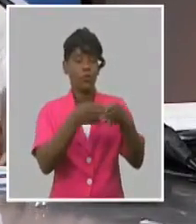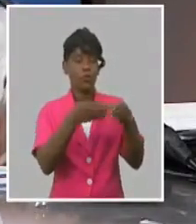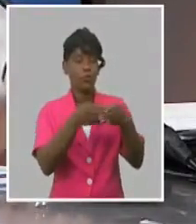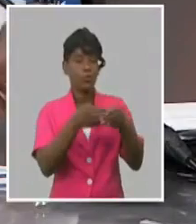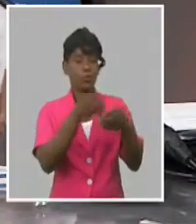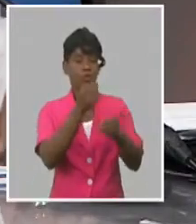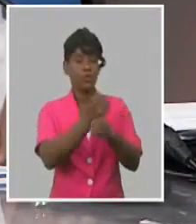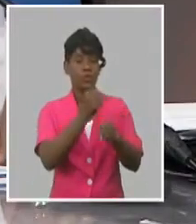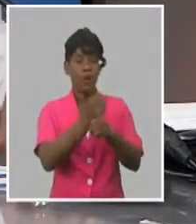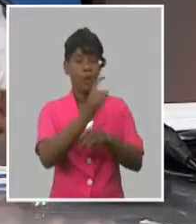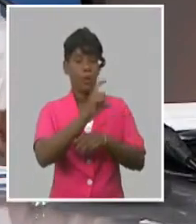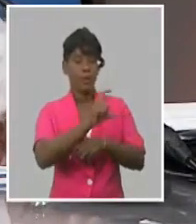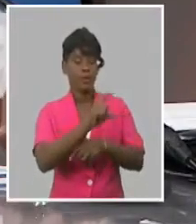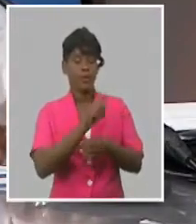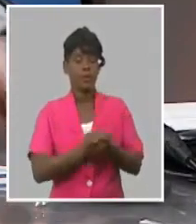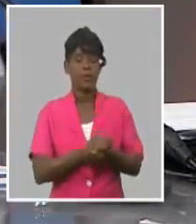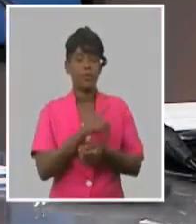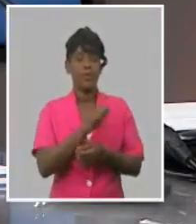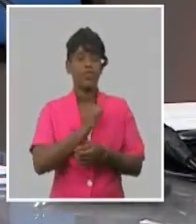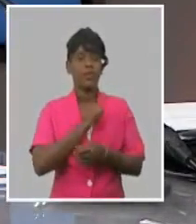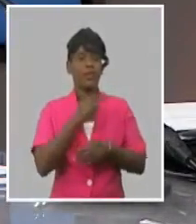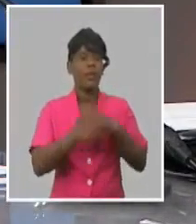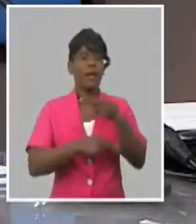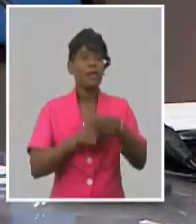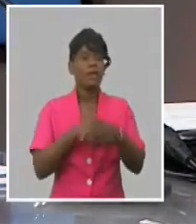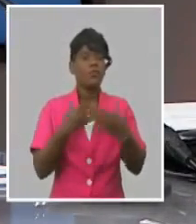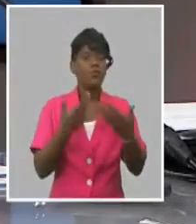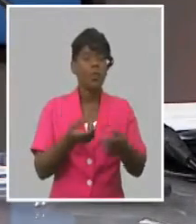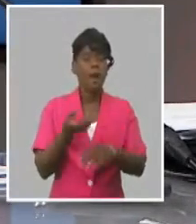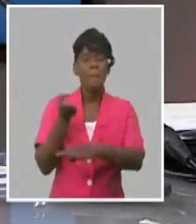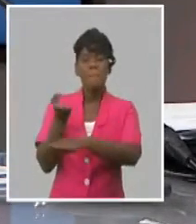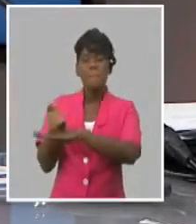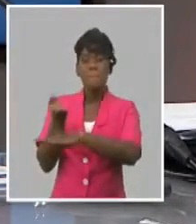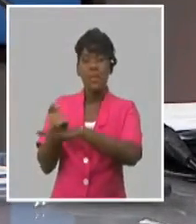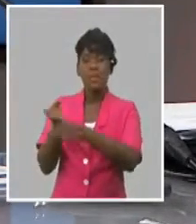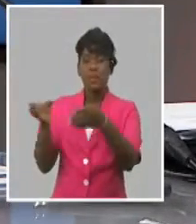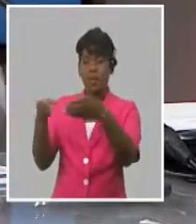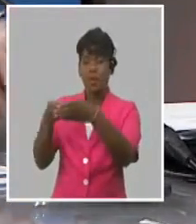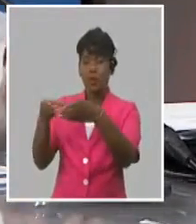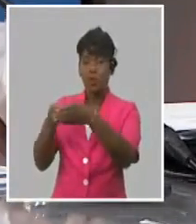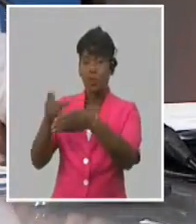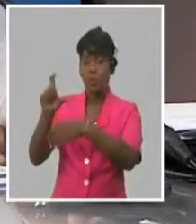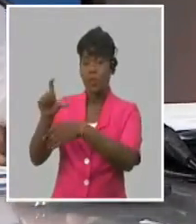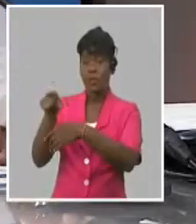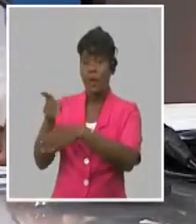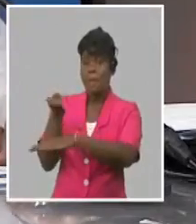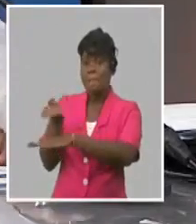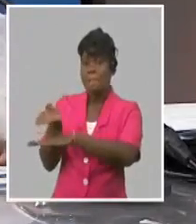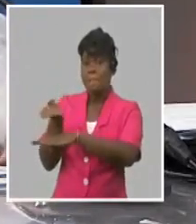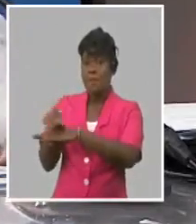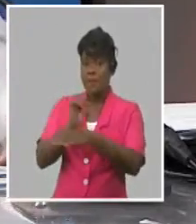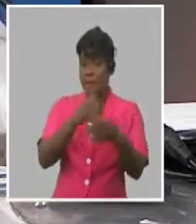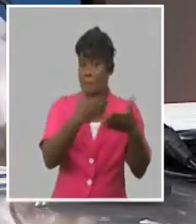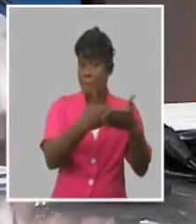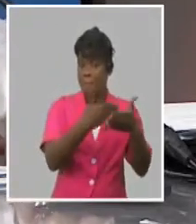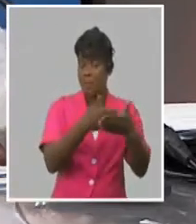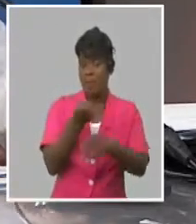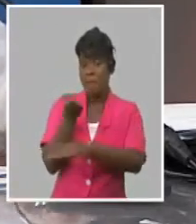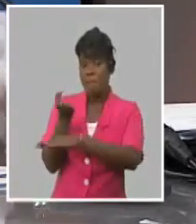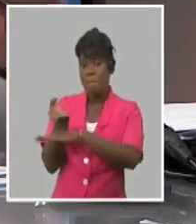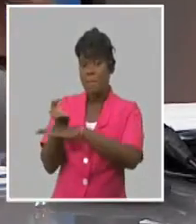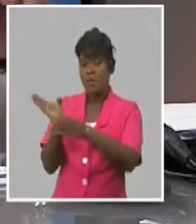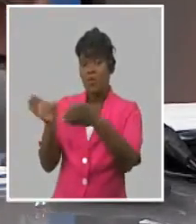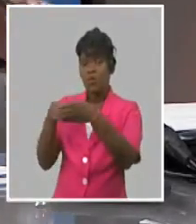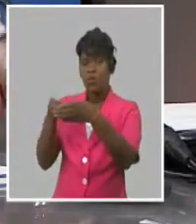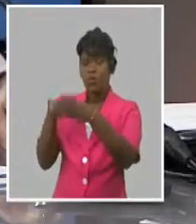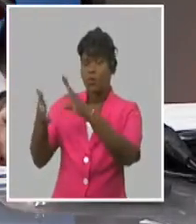la inversionista que quiera hacer una labor constructiva con esa cooperativa. esa unidad presupuestada, el presupuesto del